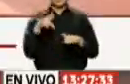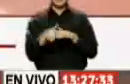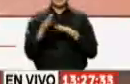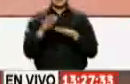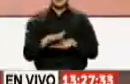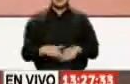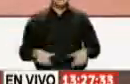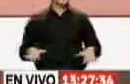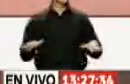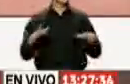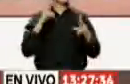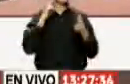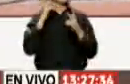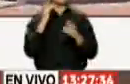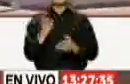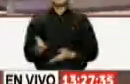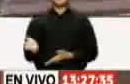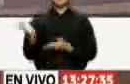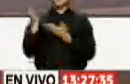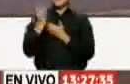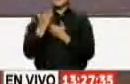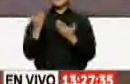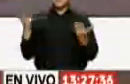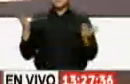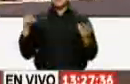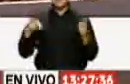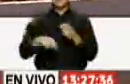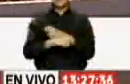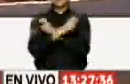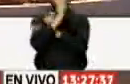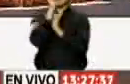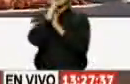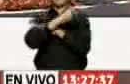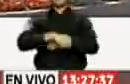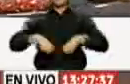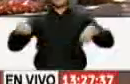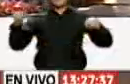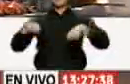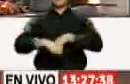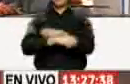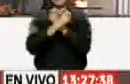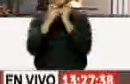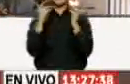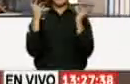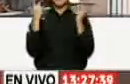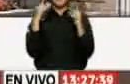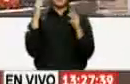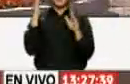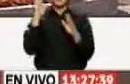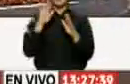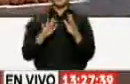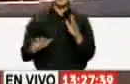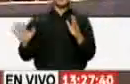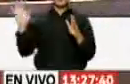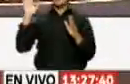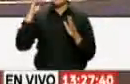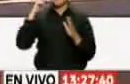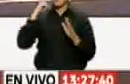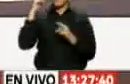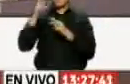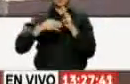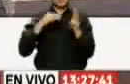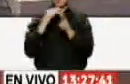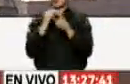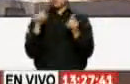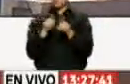este parque de diversiones con juegos que se nos ha informado. Los pueden encontrar en cualquier parte, parque de diversiones del